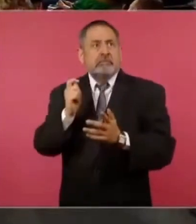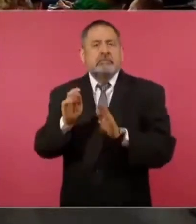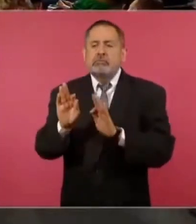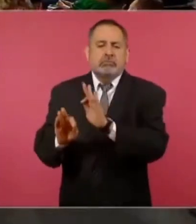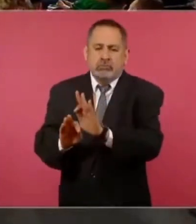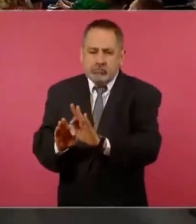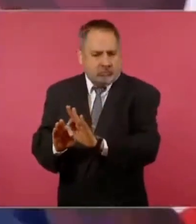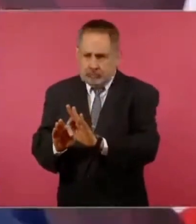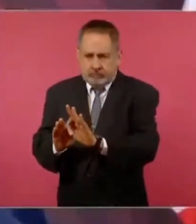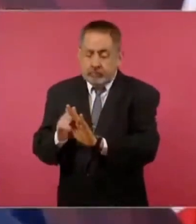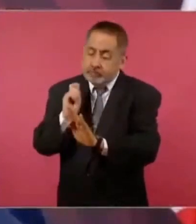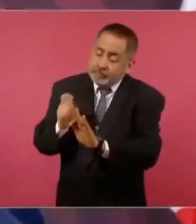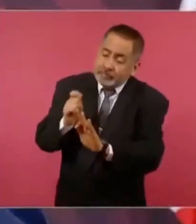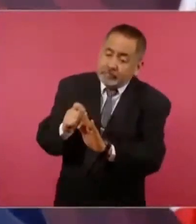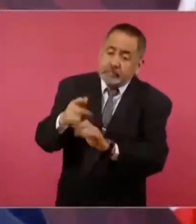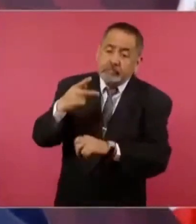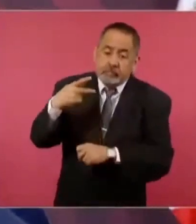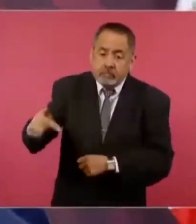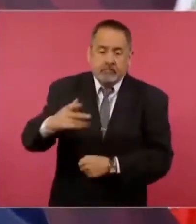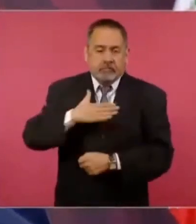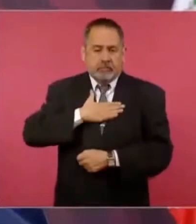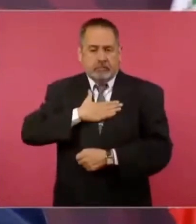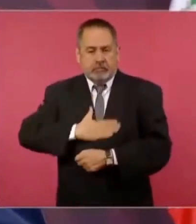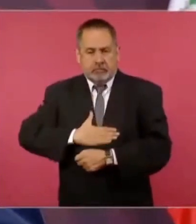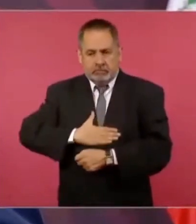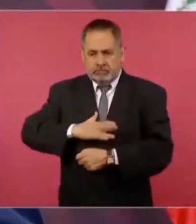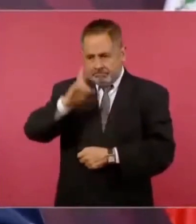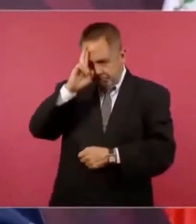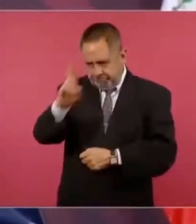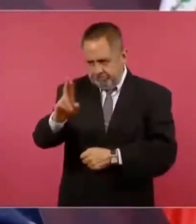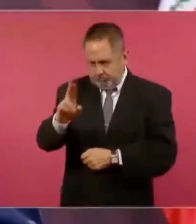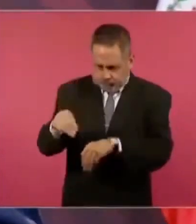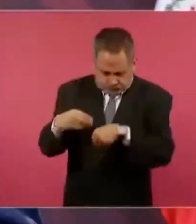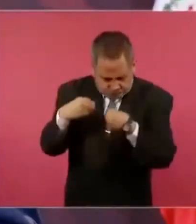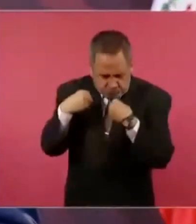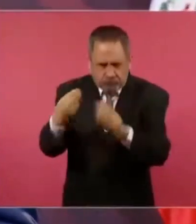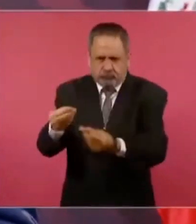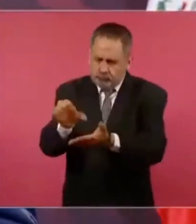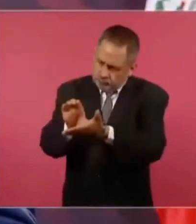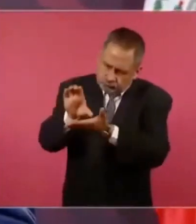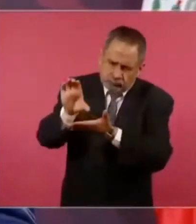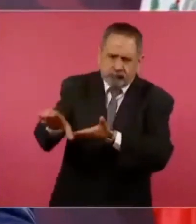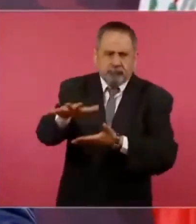es darle lo que por justicia le corresponde